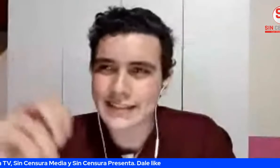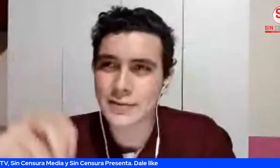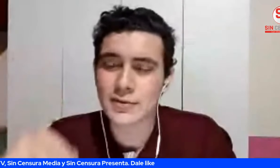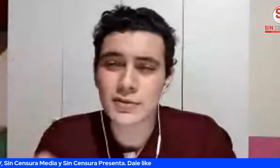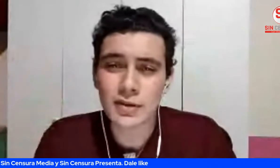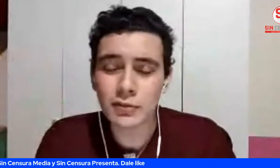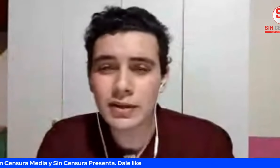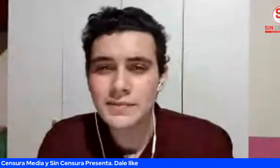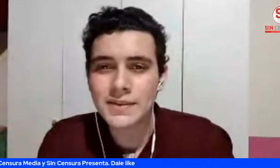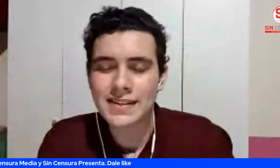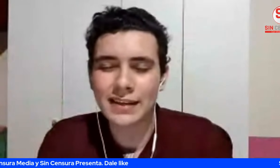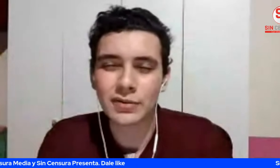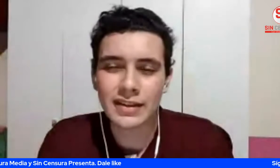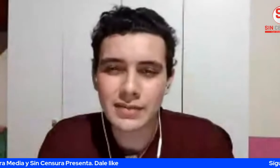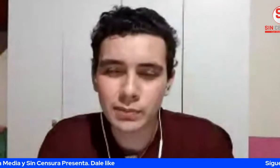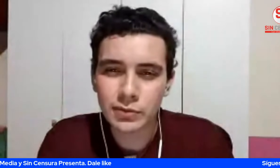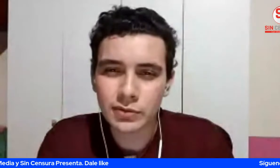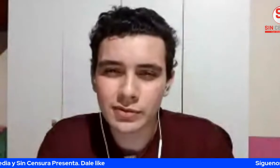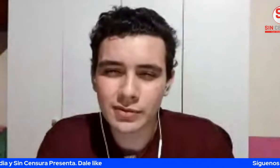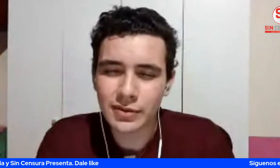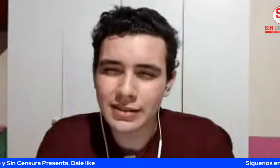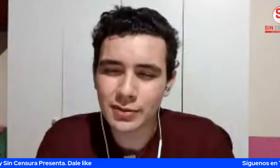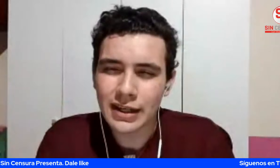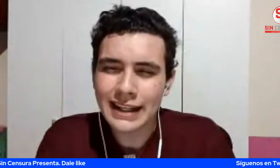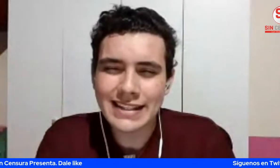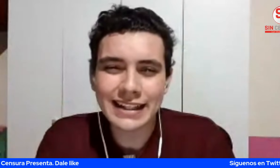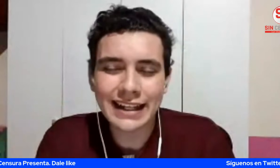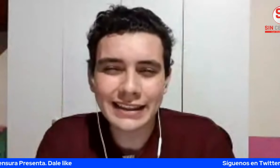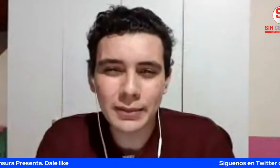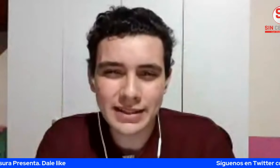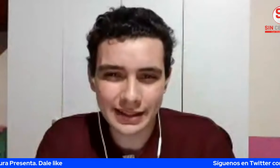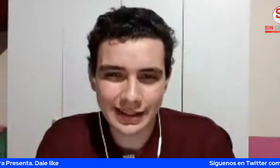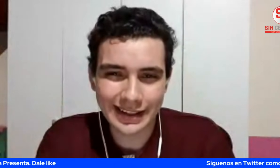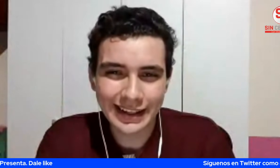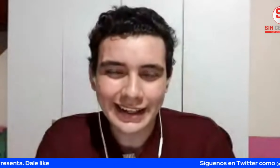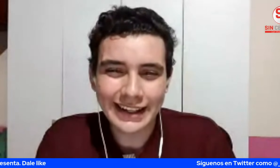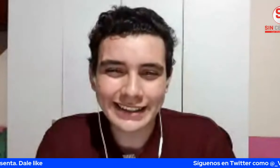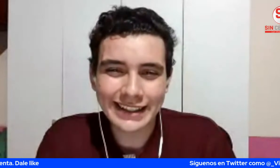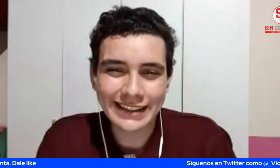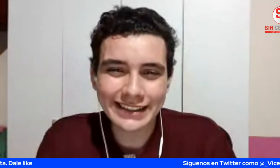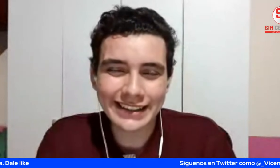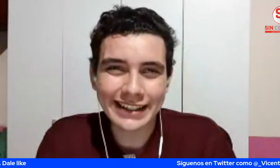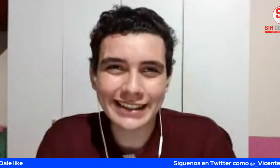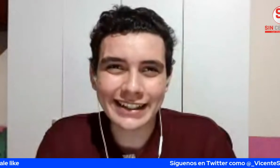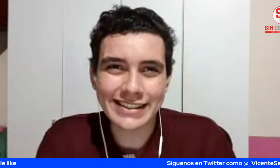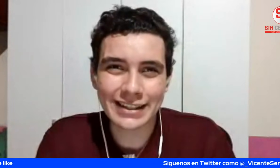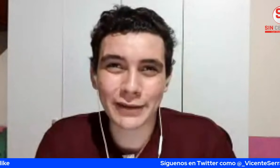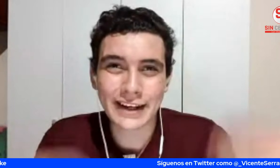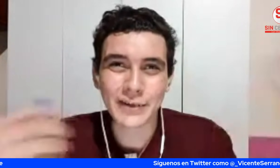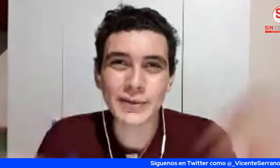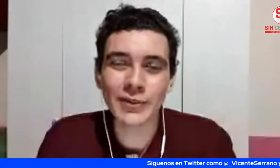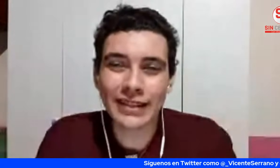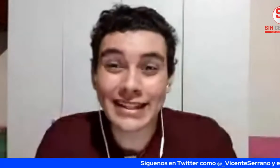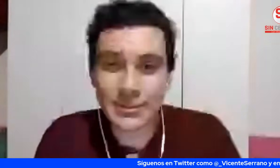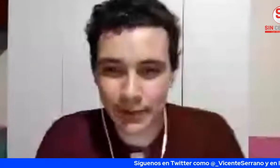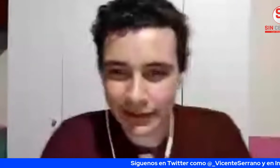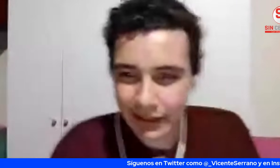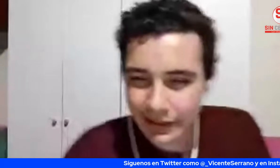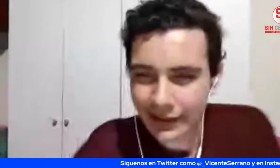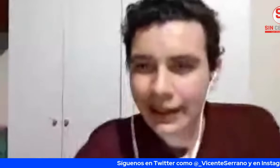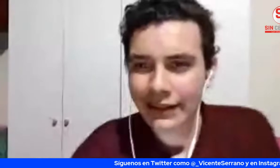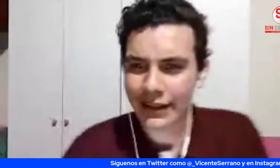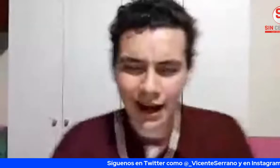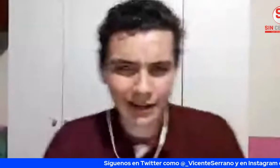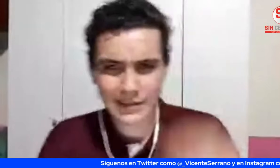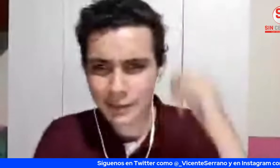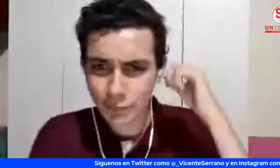fiscal en Estados Unidos, a un juez, pues es anotarse puntos, ¿no? Eso les encanta más que nada en el estrafalario mundo del